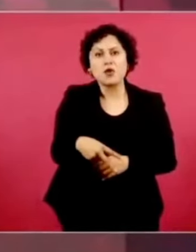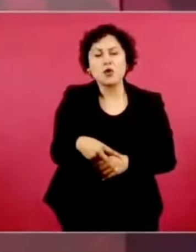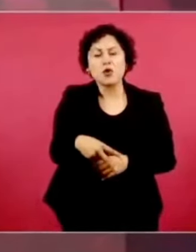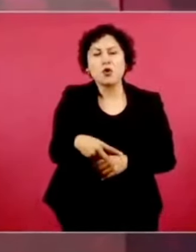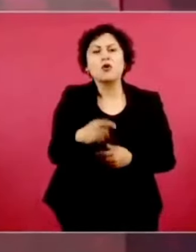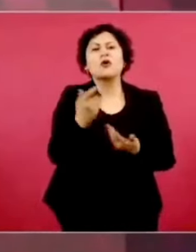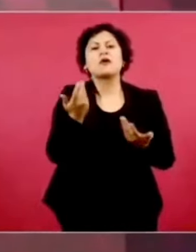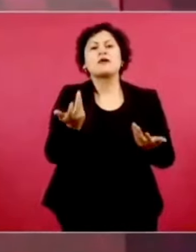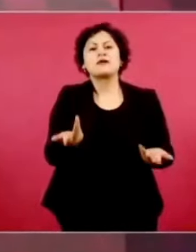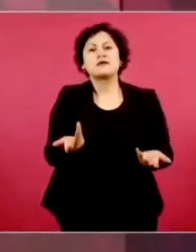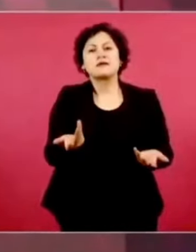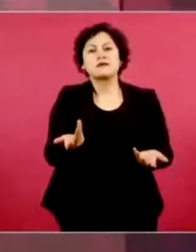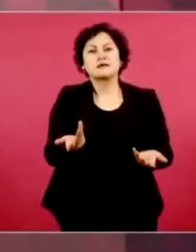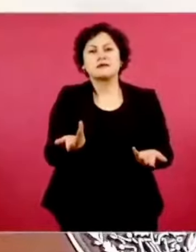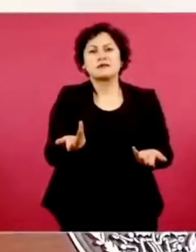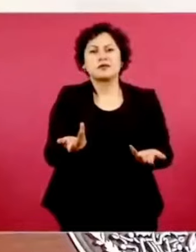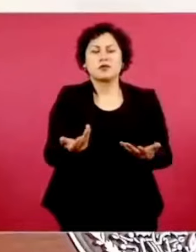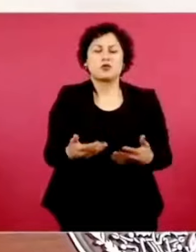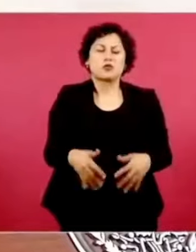con una historia